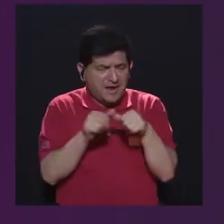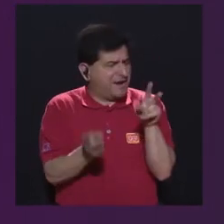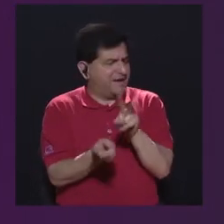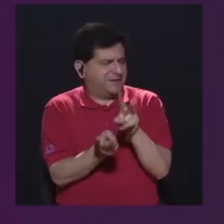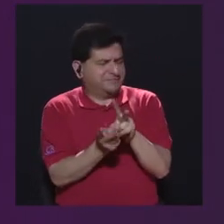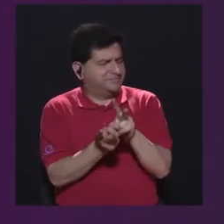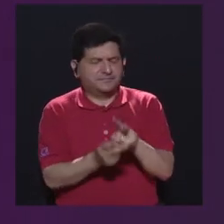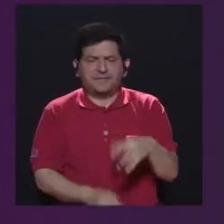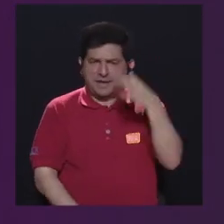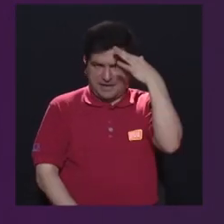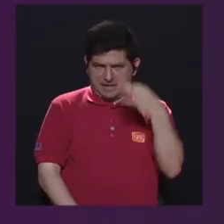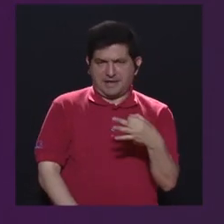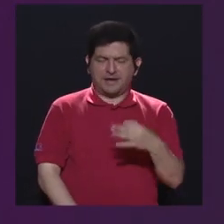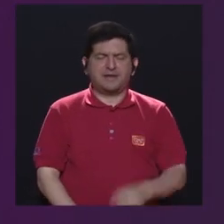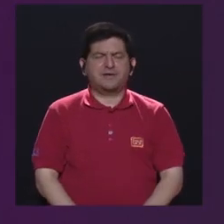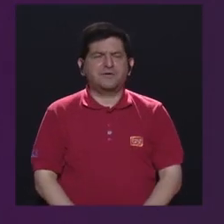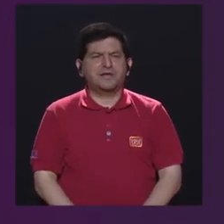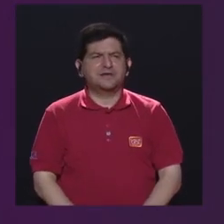la reapropiación